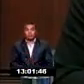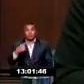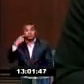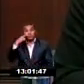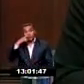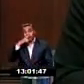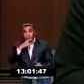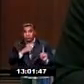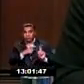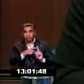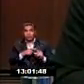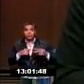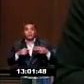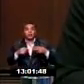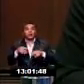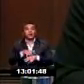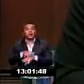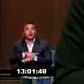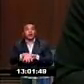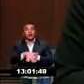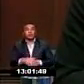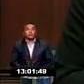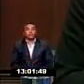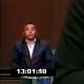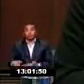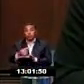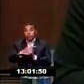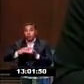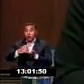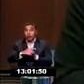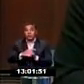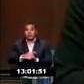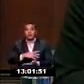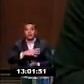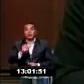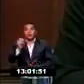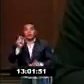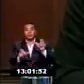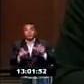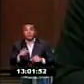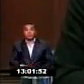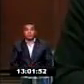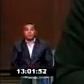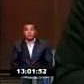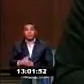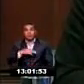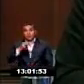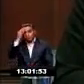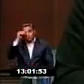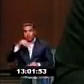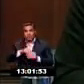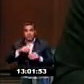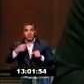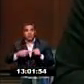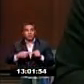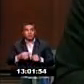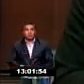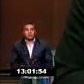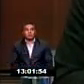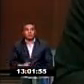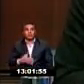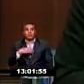Sucumbíos, Los Ríos, Guayas, y la persona que en este momento está hospitalizada en Quito, pues se encuentra en